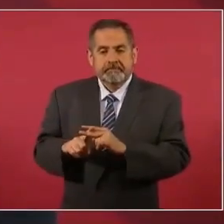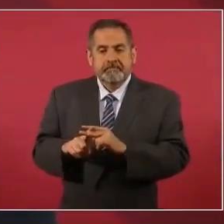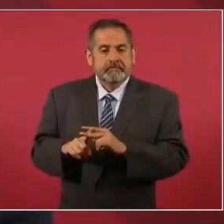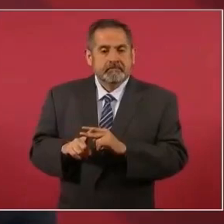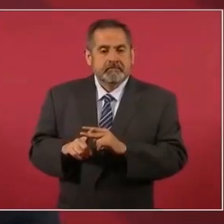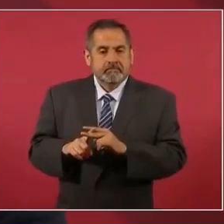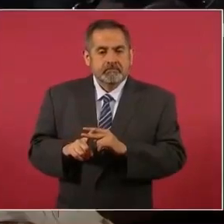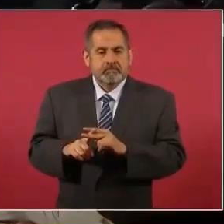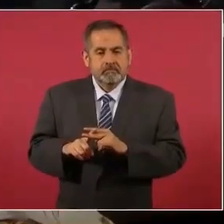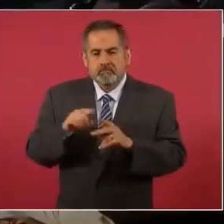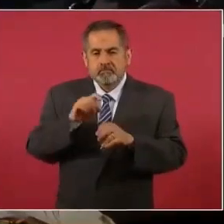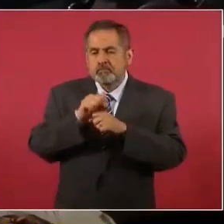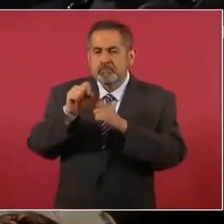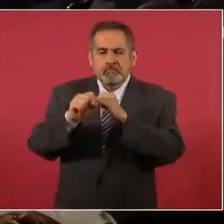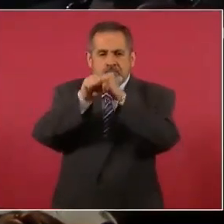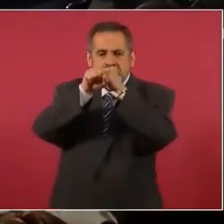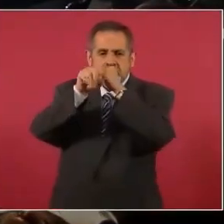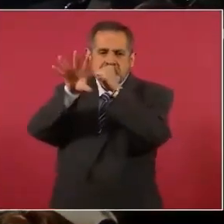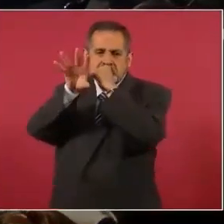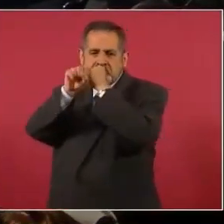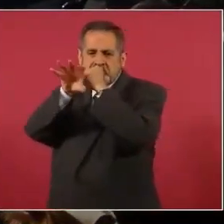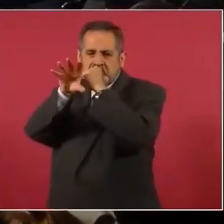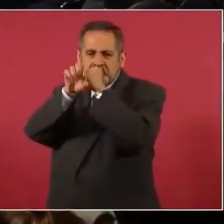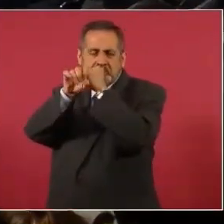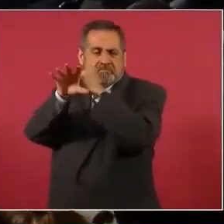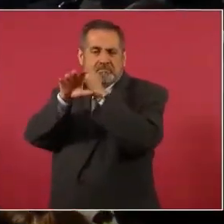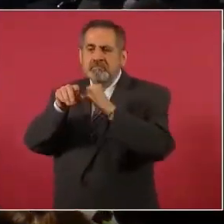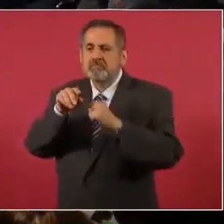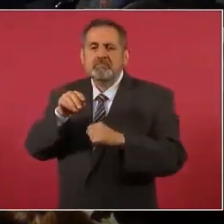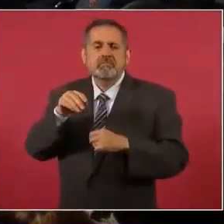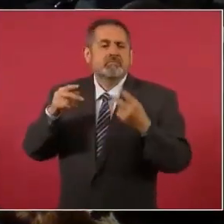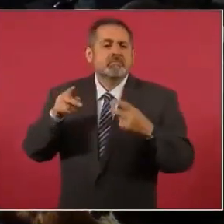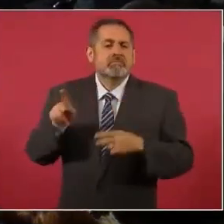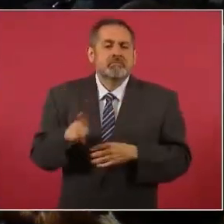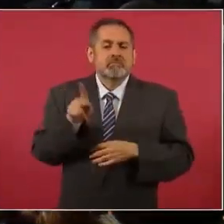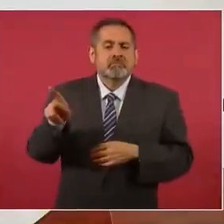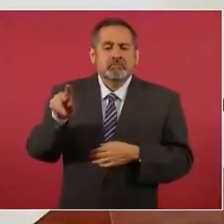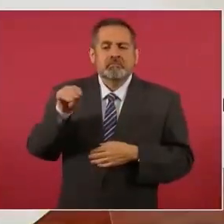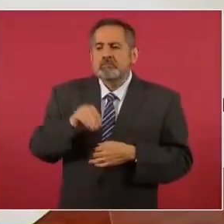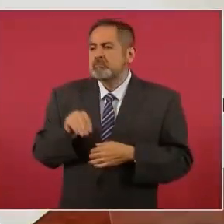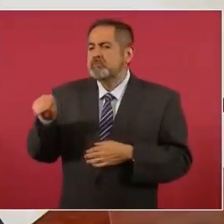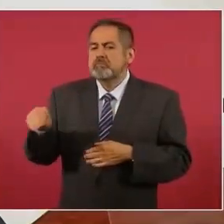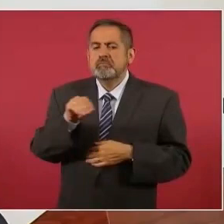iba yo con un megáfono a los pueblos